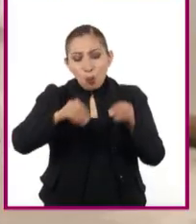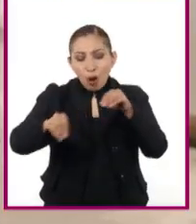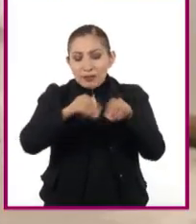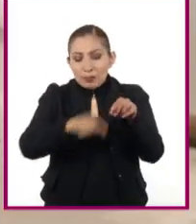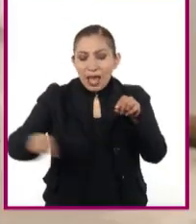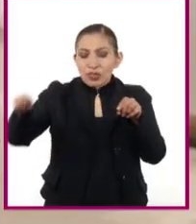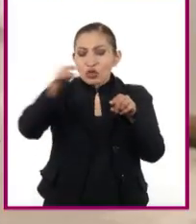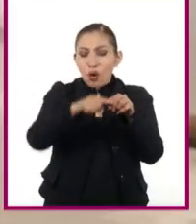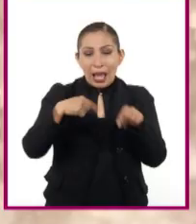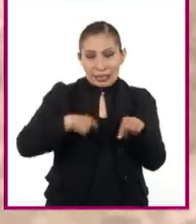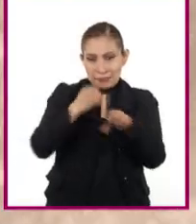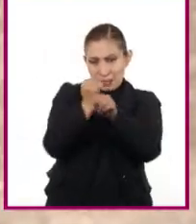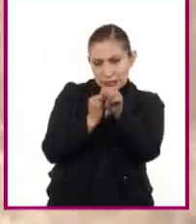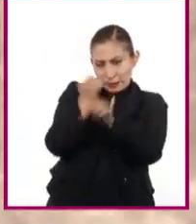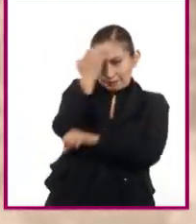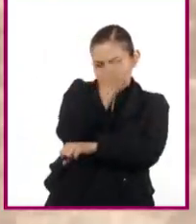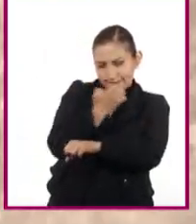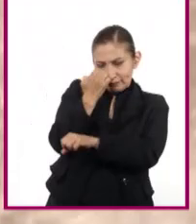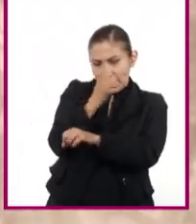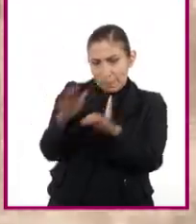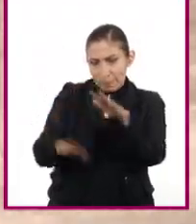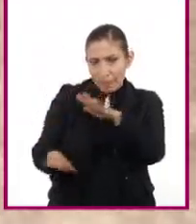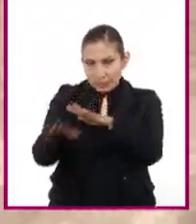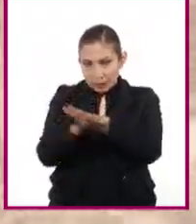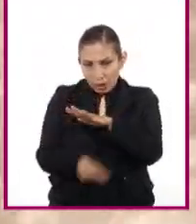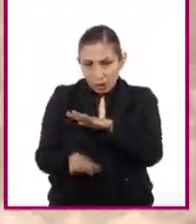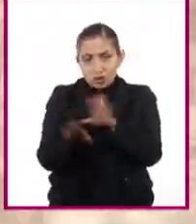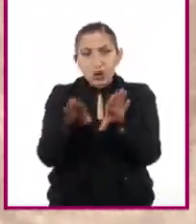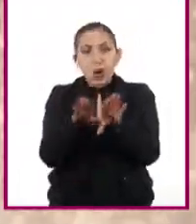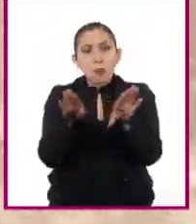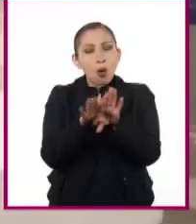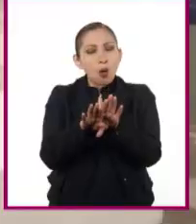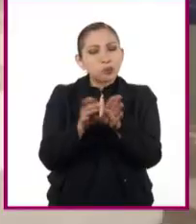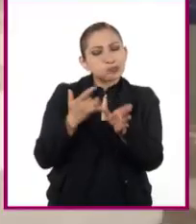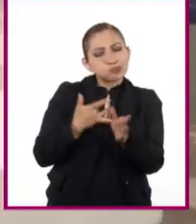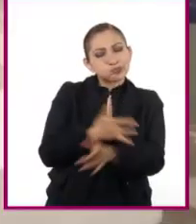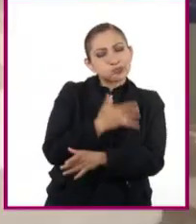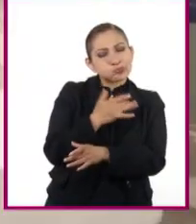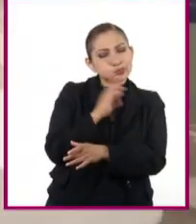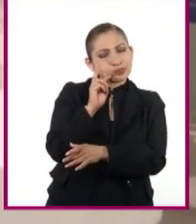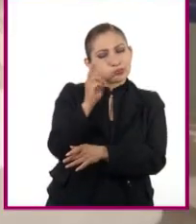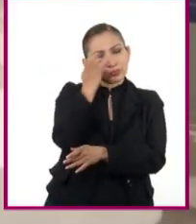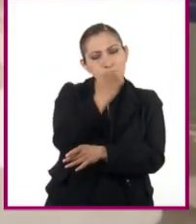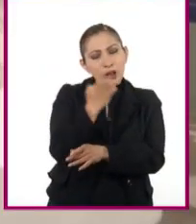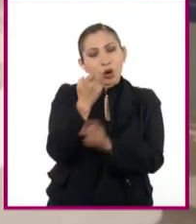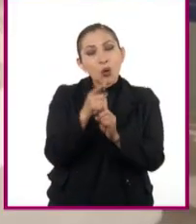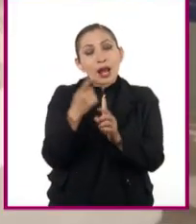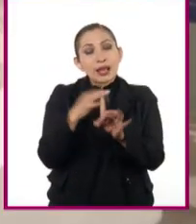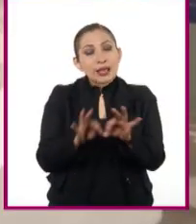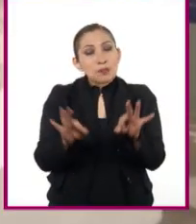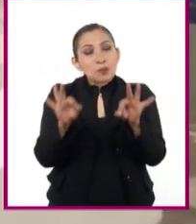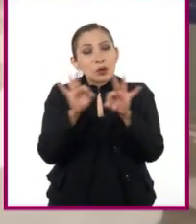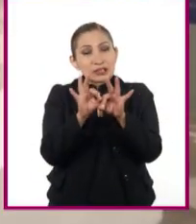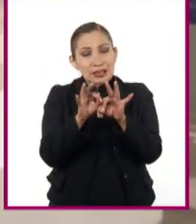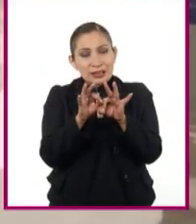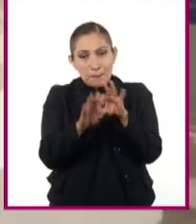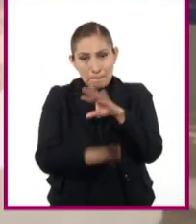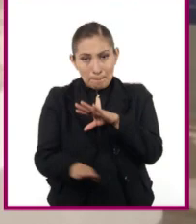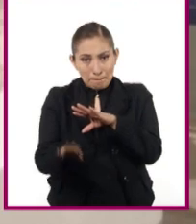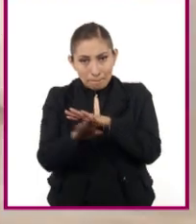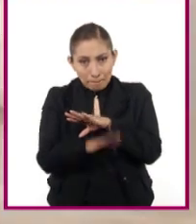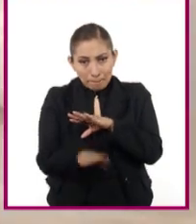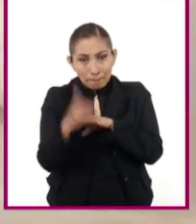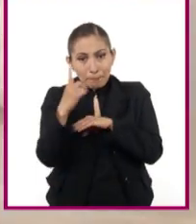laboratorio hacemos estudios básicos, es decir, como determinar coeficientes fundamentales